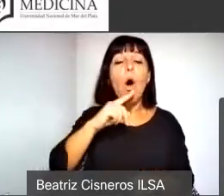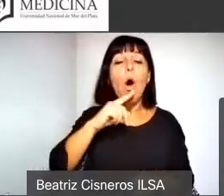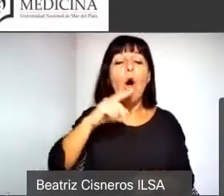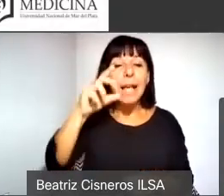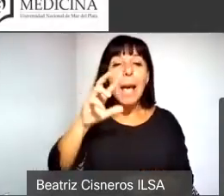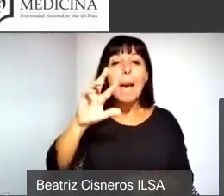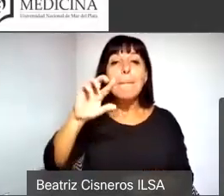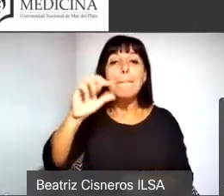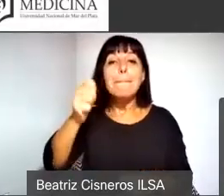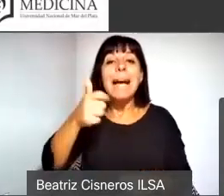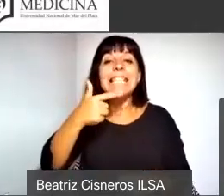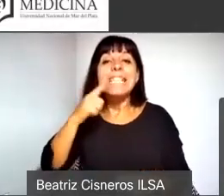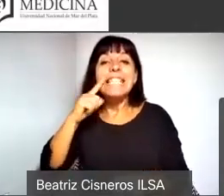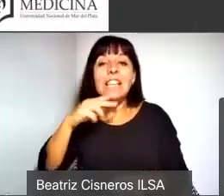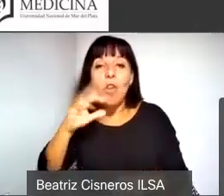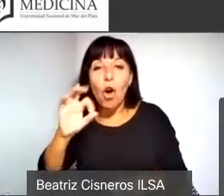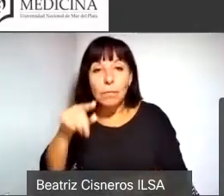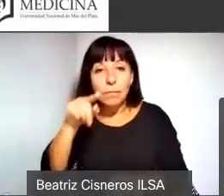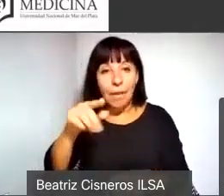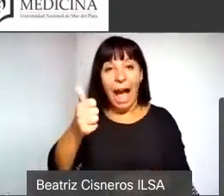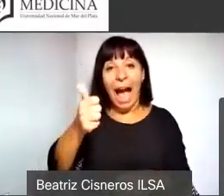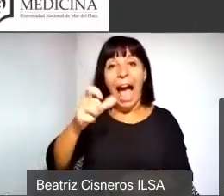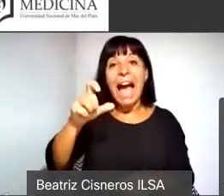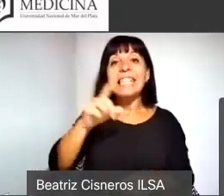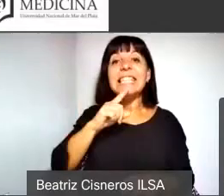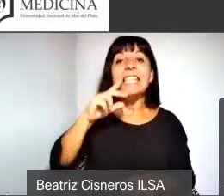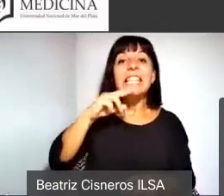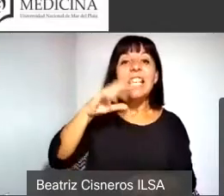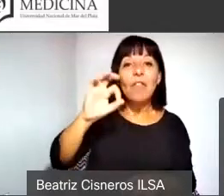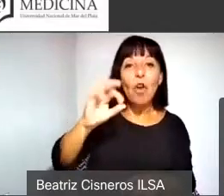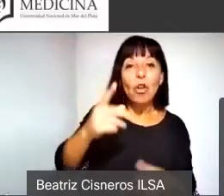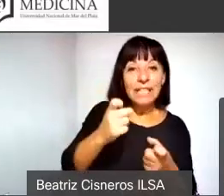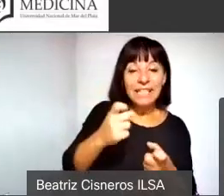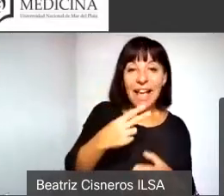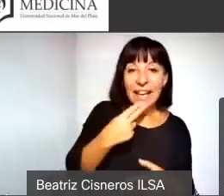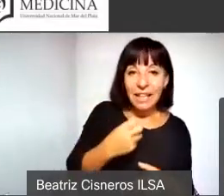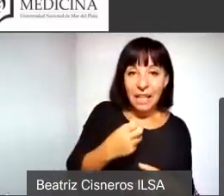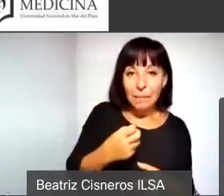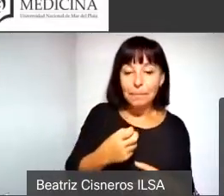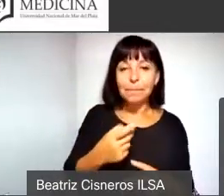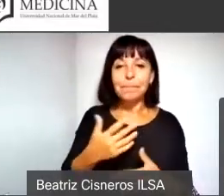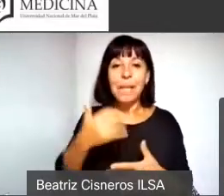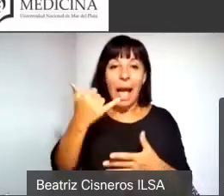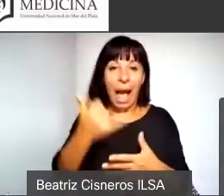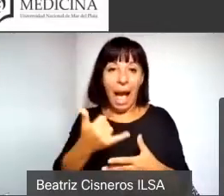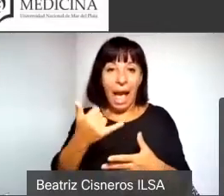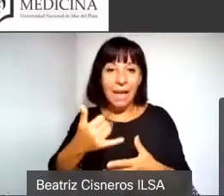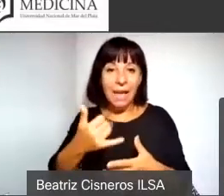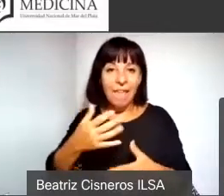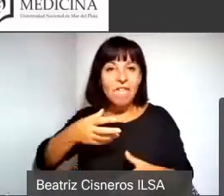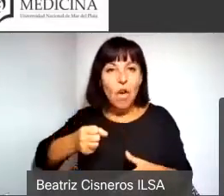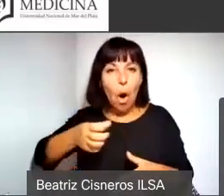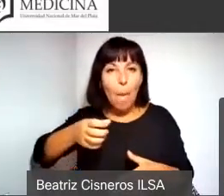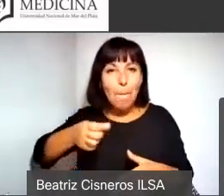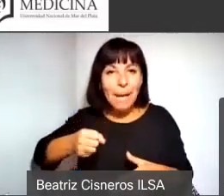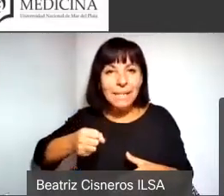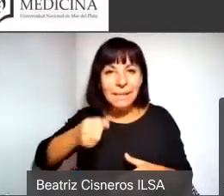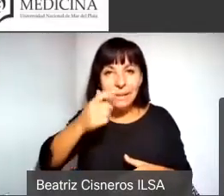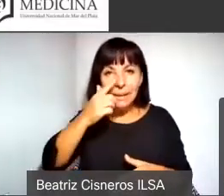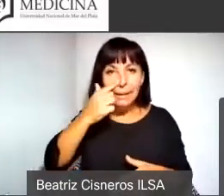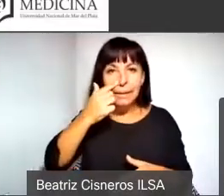Y existen proteínas transmembranales que reciben el nombre de bombas. Lo que estamos viendo ilustrado aquí es la